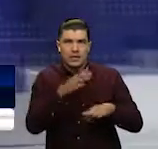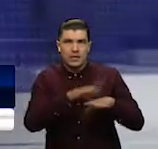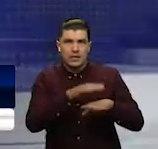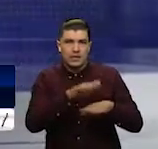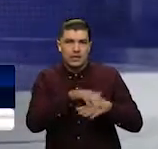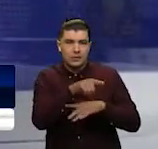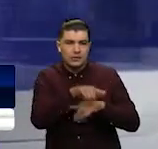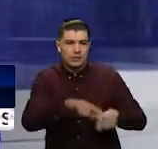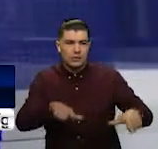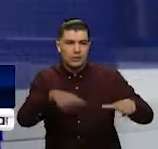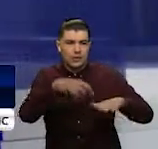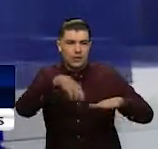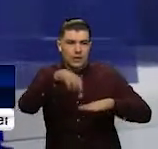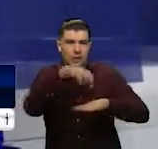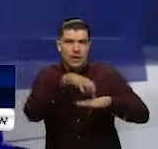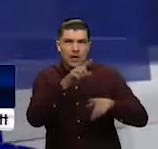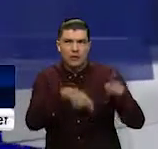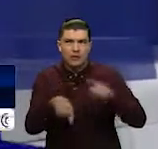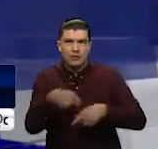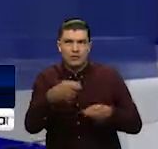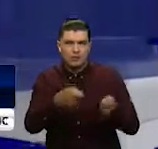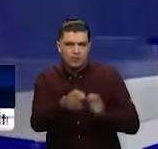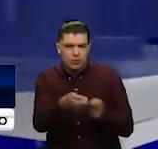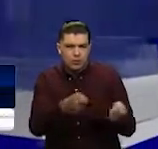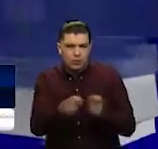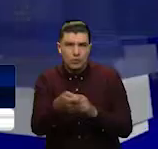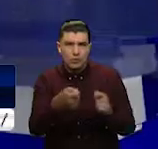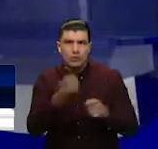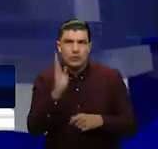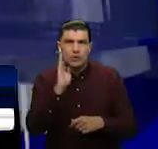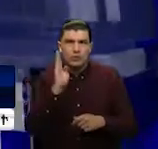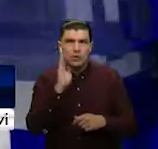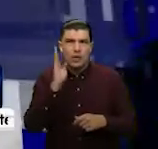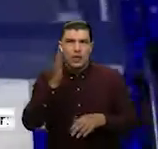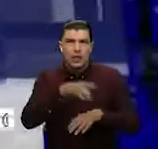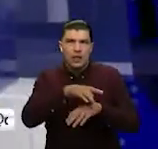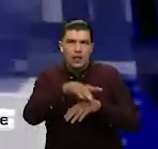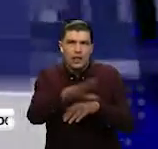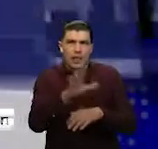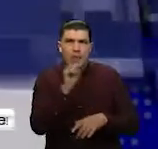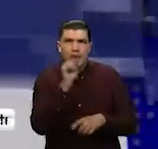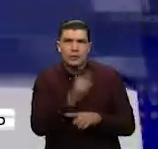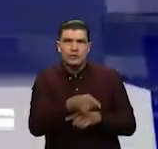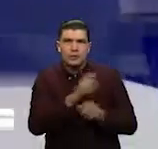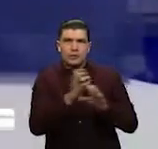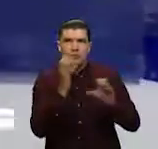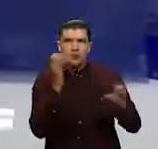estación de provença hay unos juguetes de futbolito y un celular que fueron dejados en buses del sistema